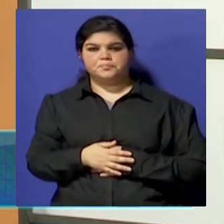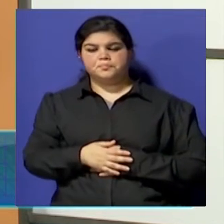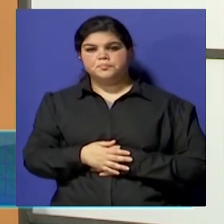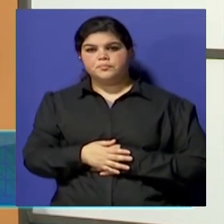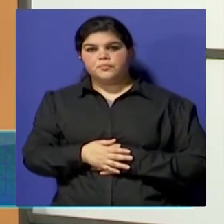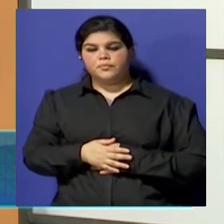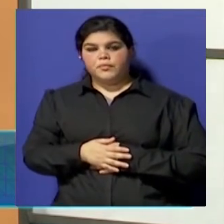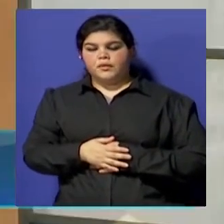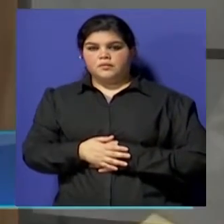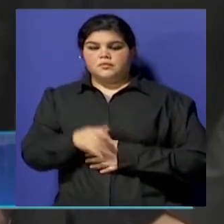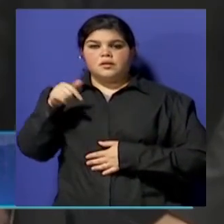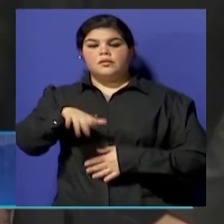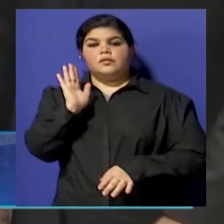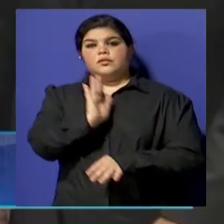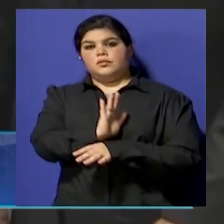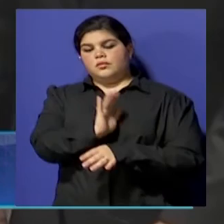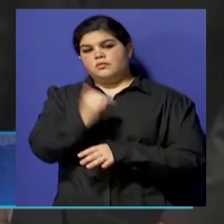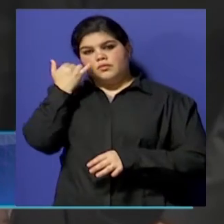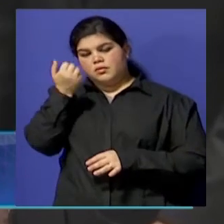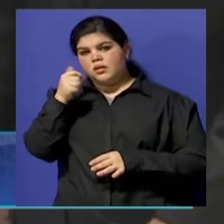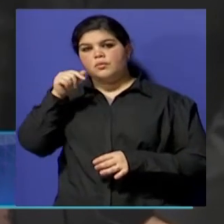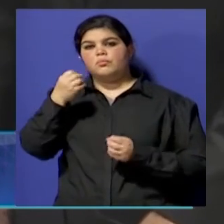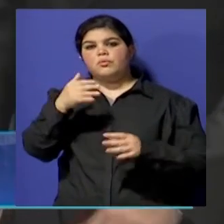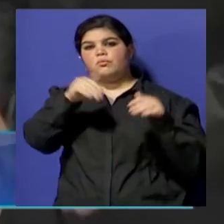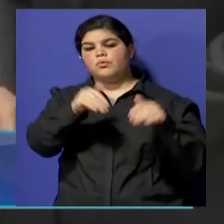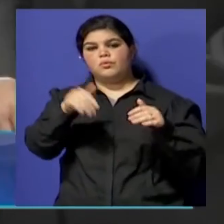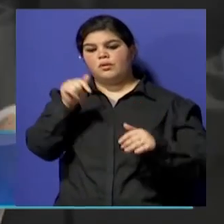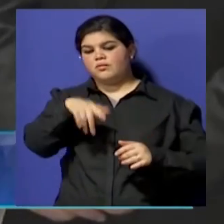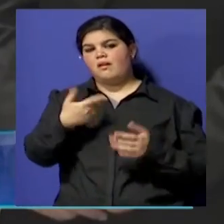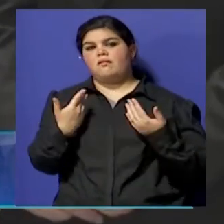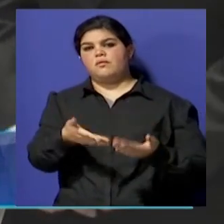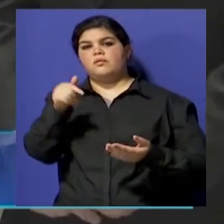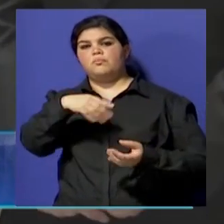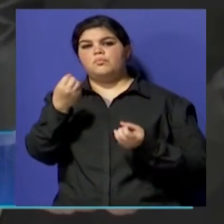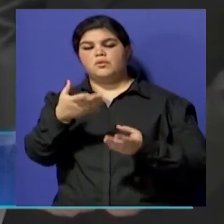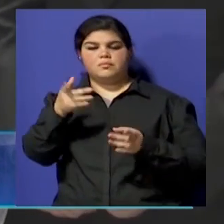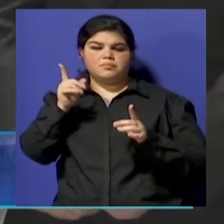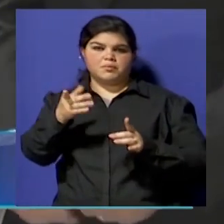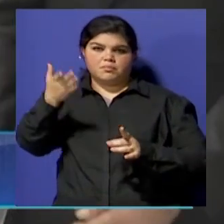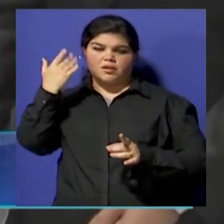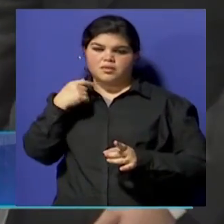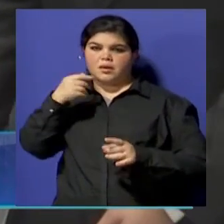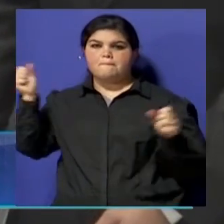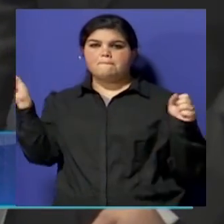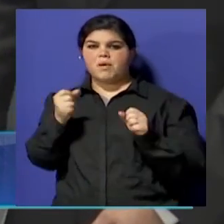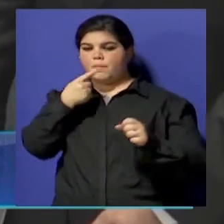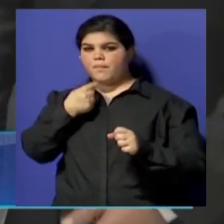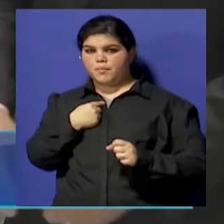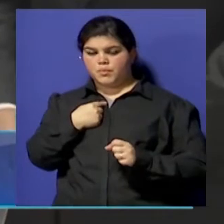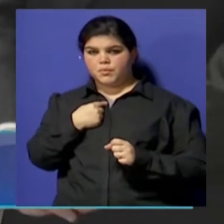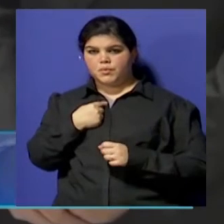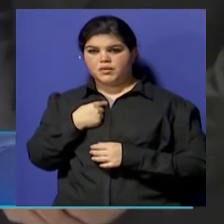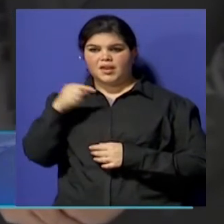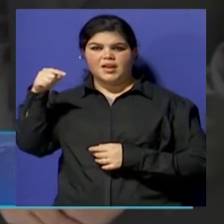concepto se ha profundizado por el resultado de la votación. Yo la verdad que si me hubieran preguntado, cuando me preguntaron en mayo, el tema del que yo le dije que esto era